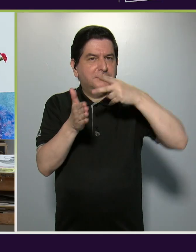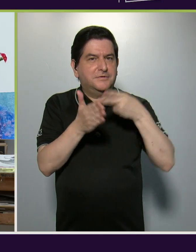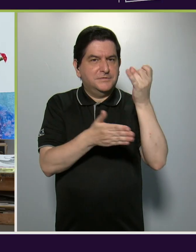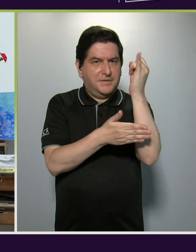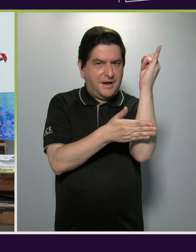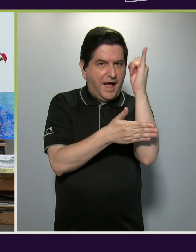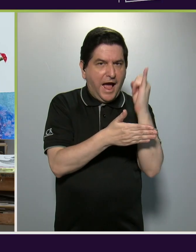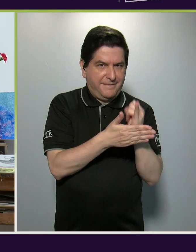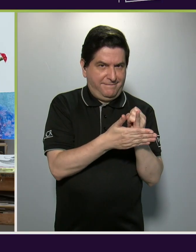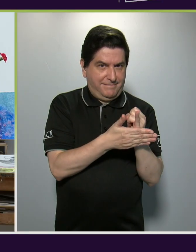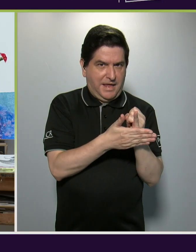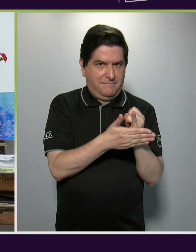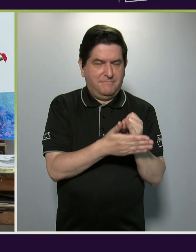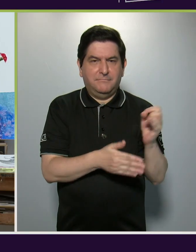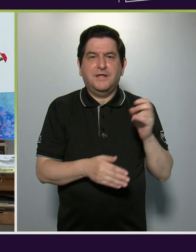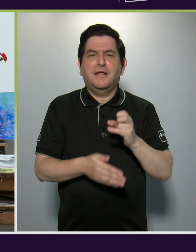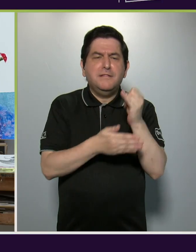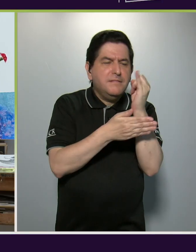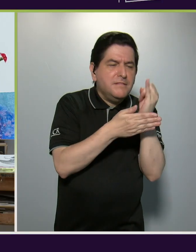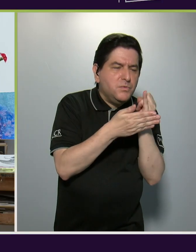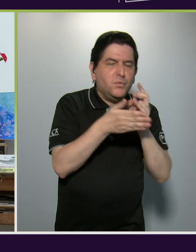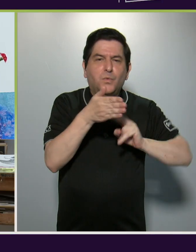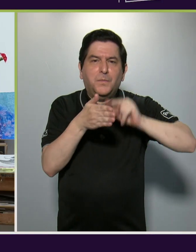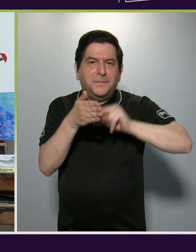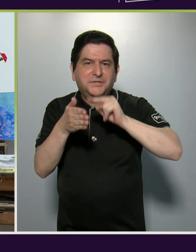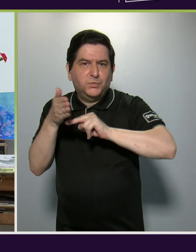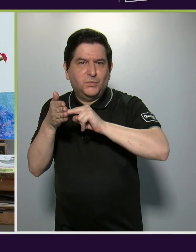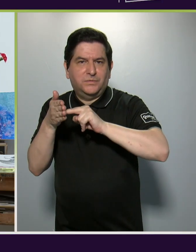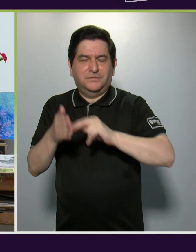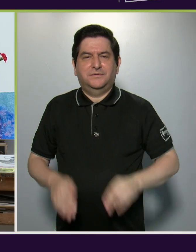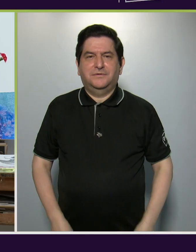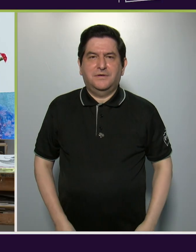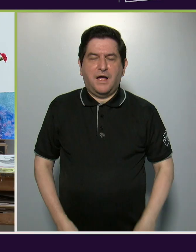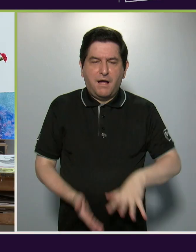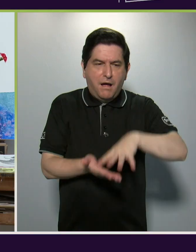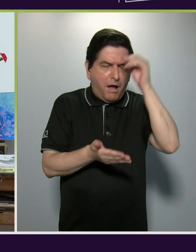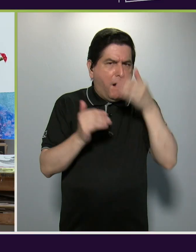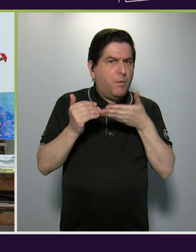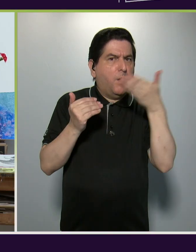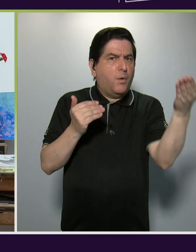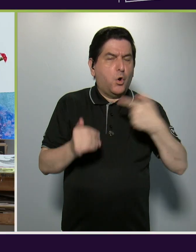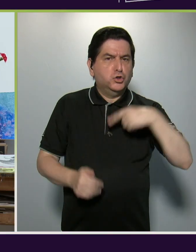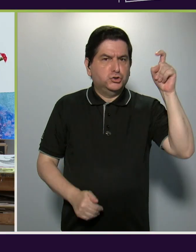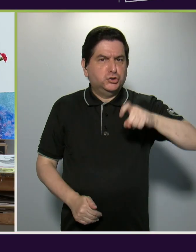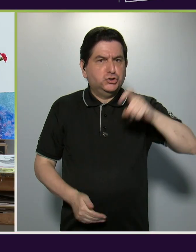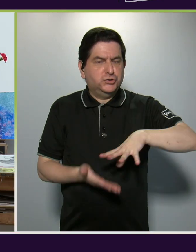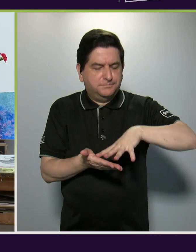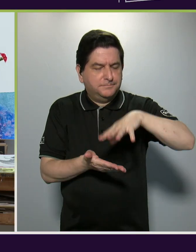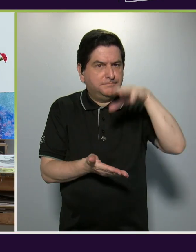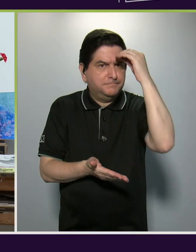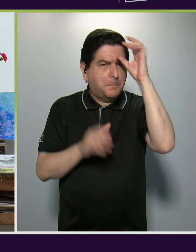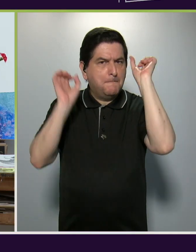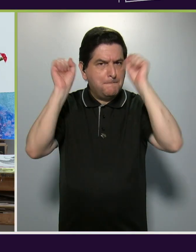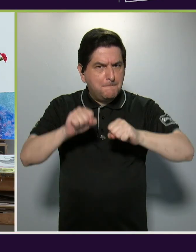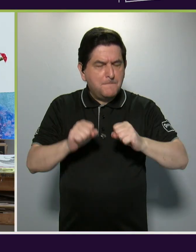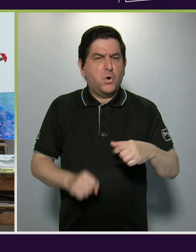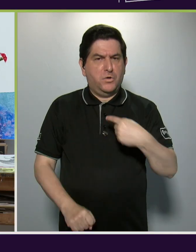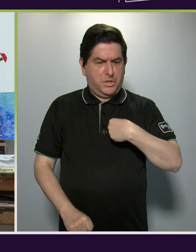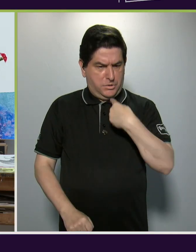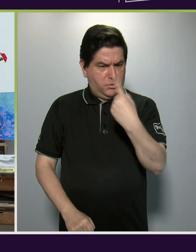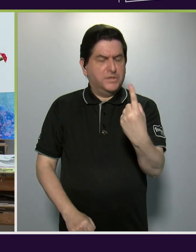es el dibujo, la pintura. Porque ahí aprendí muchas cosas que tenía que aprender para poder calificarme